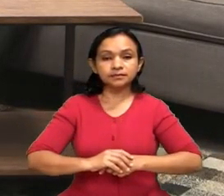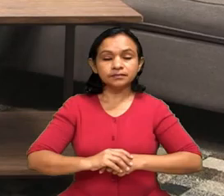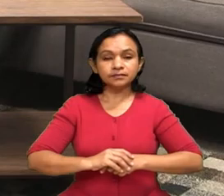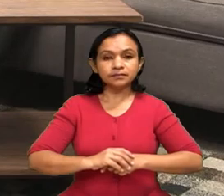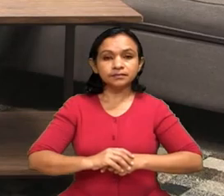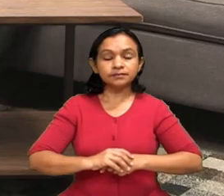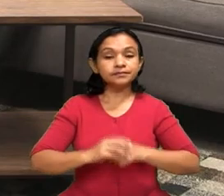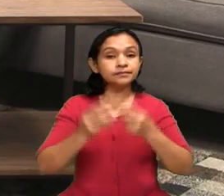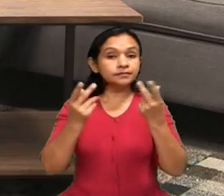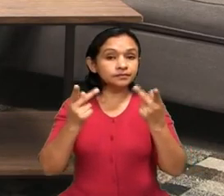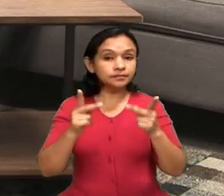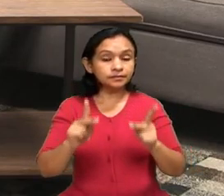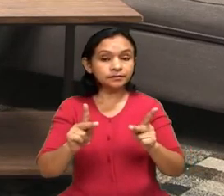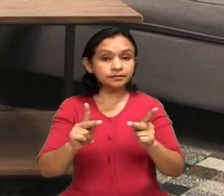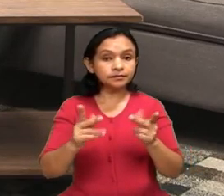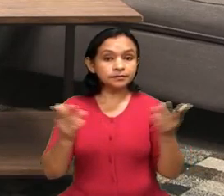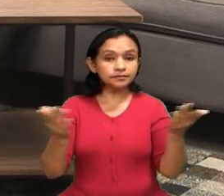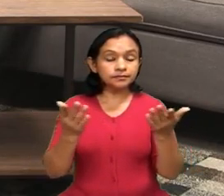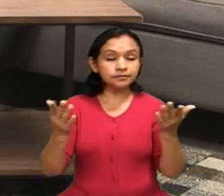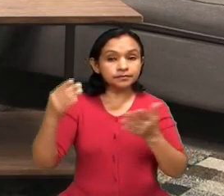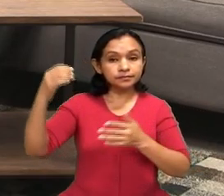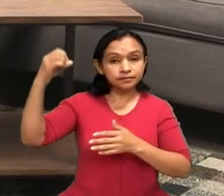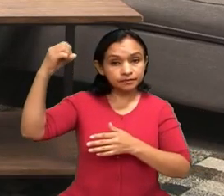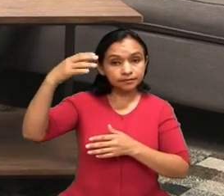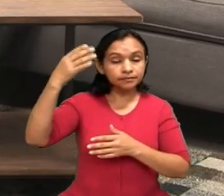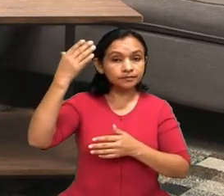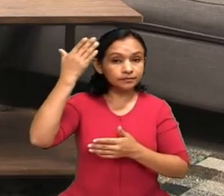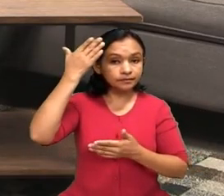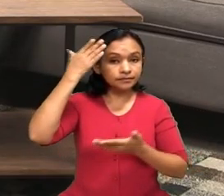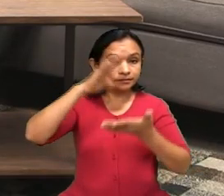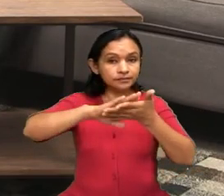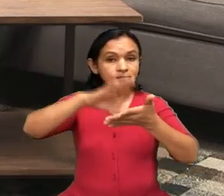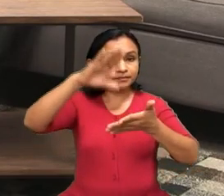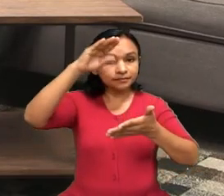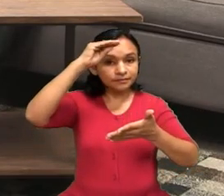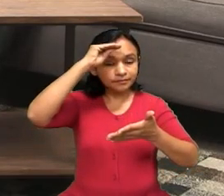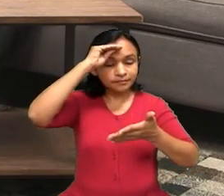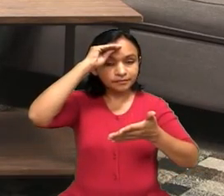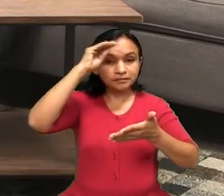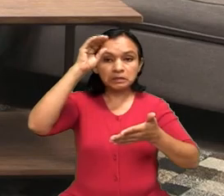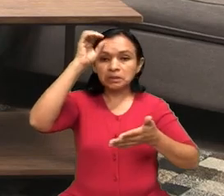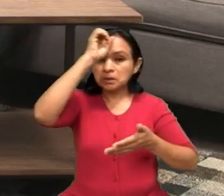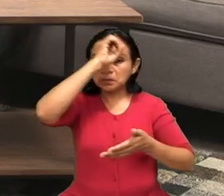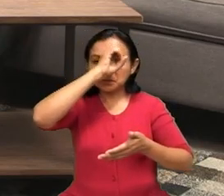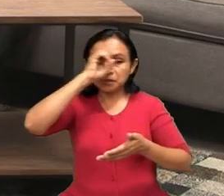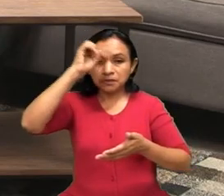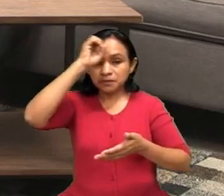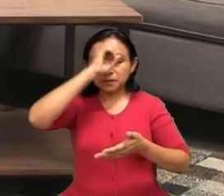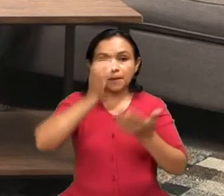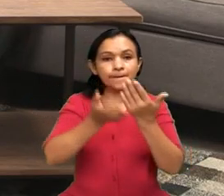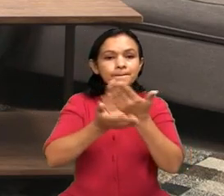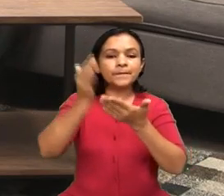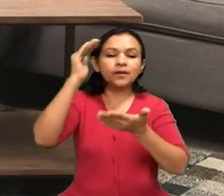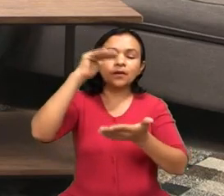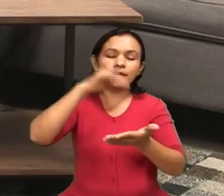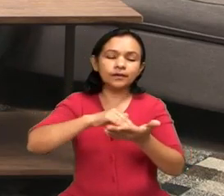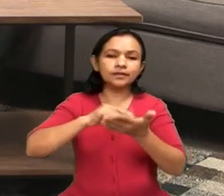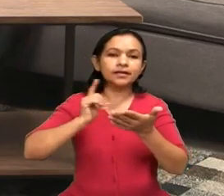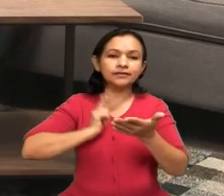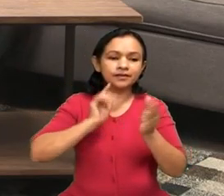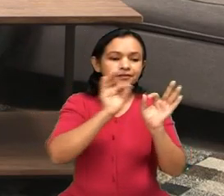Pero además, la luz del saber. El analfabetismo se había nuevamente apoderado de las